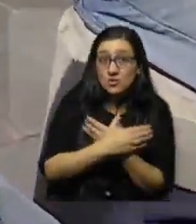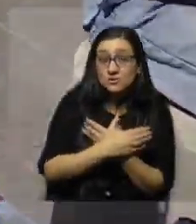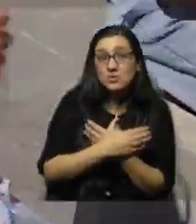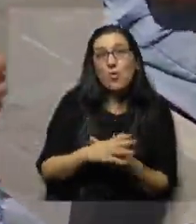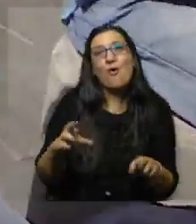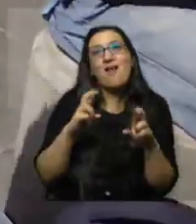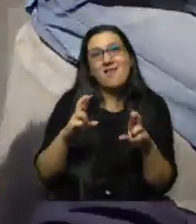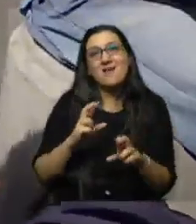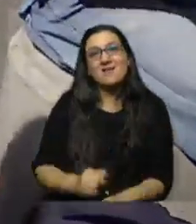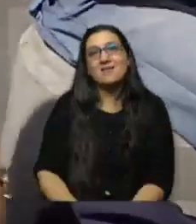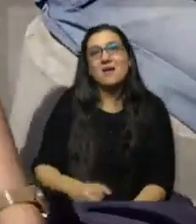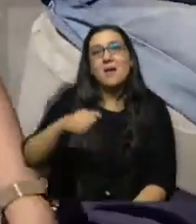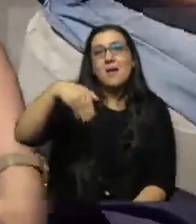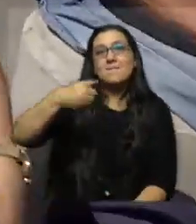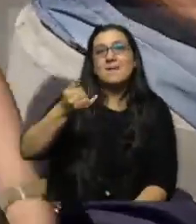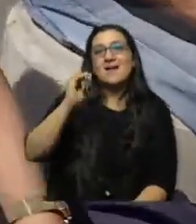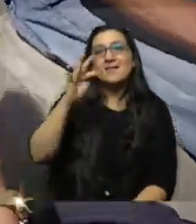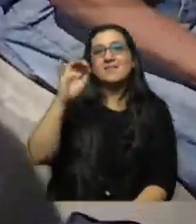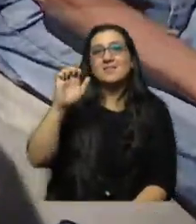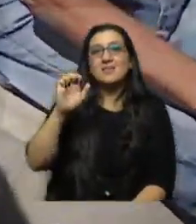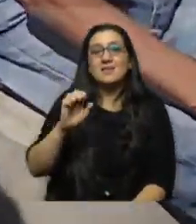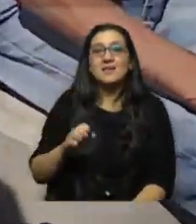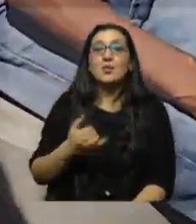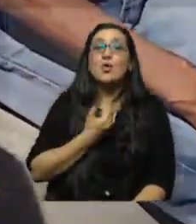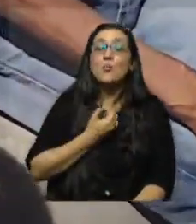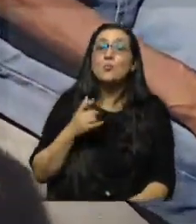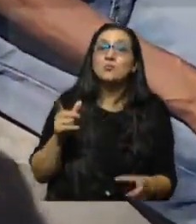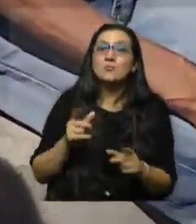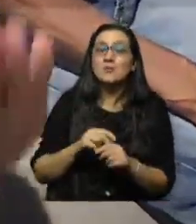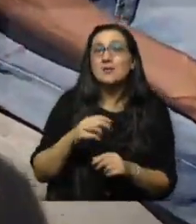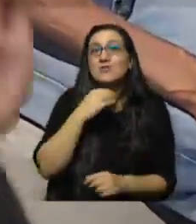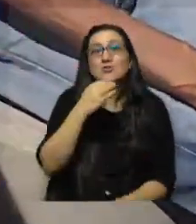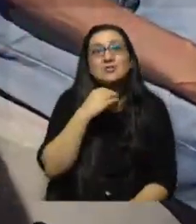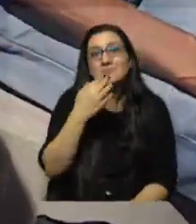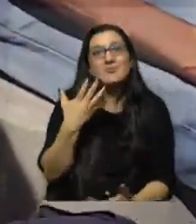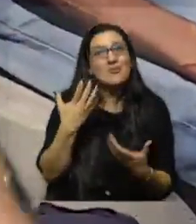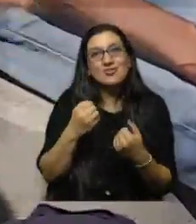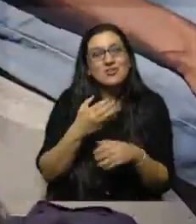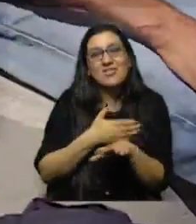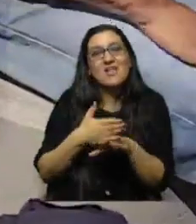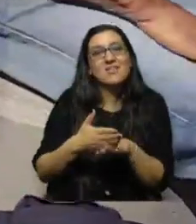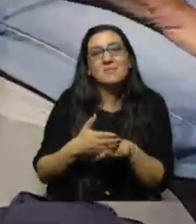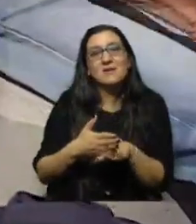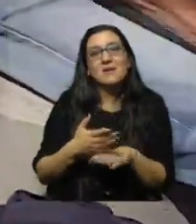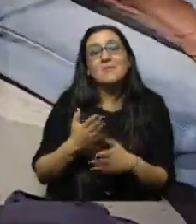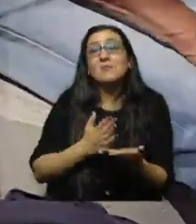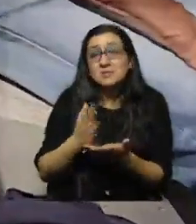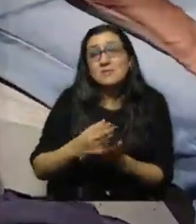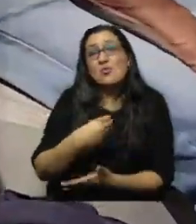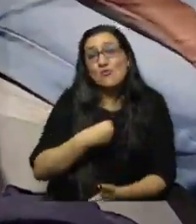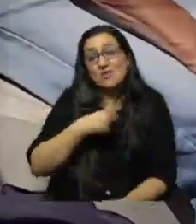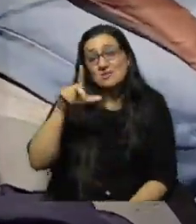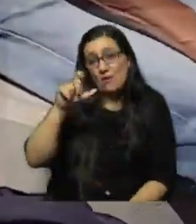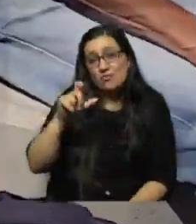¿Tu nombre? Maite. ¿También? ¿Cómo sale Uruguay? Ah, no sé, pero no me quiero adelantar a los hechos. Pero siempre con confianza, obvio.